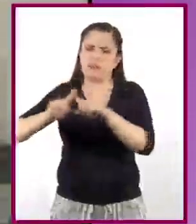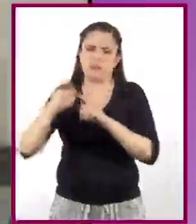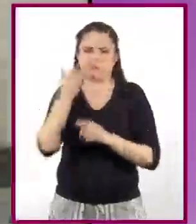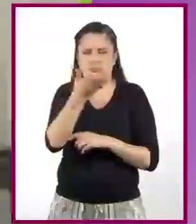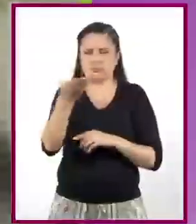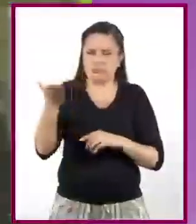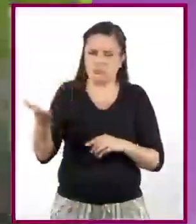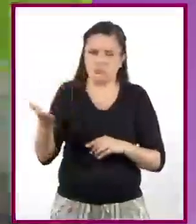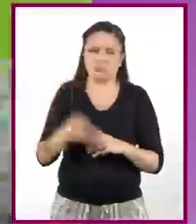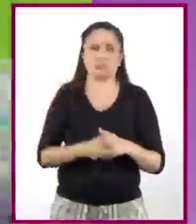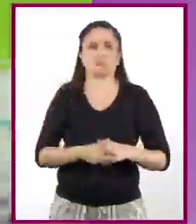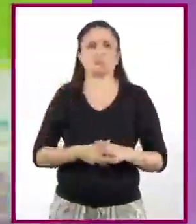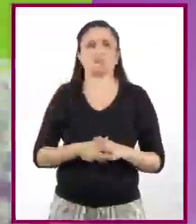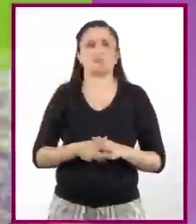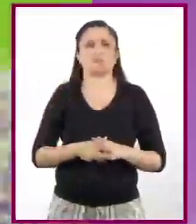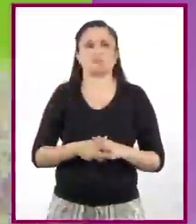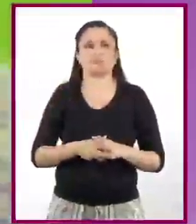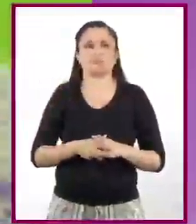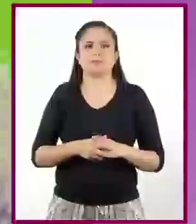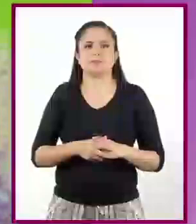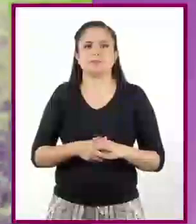solicitudes.